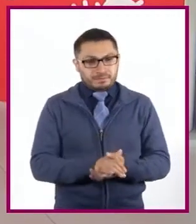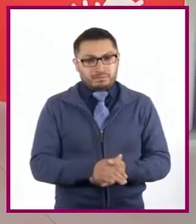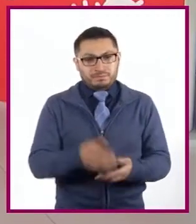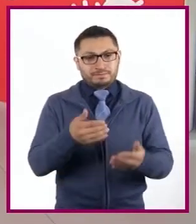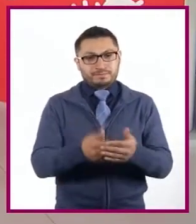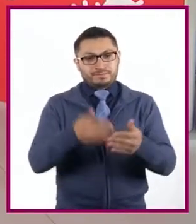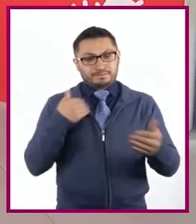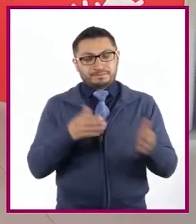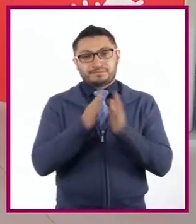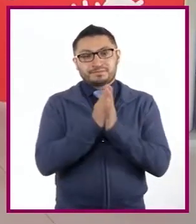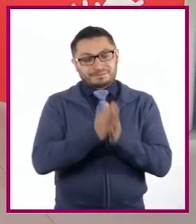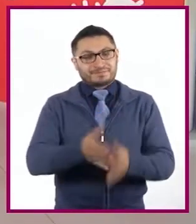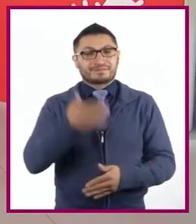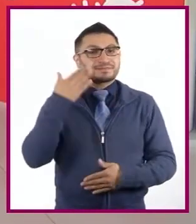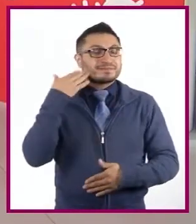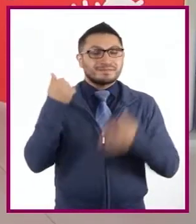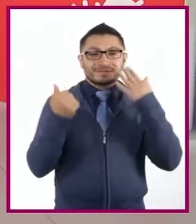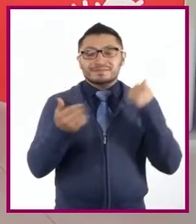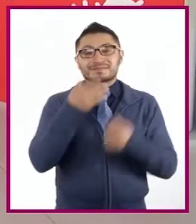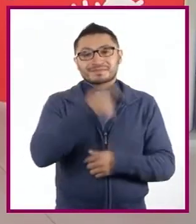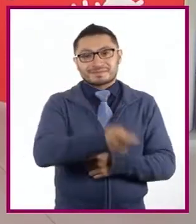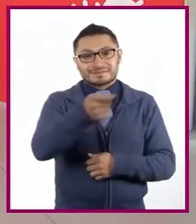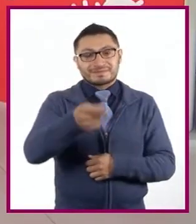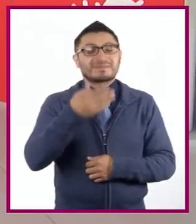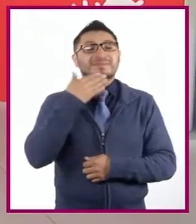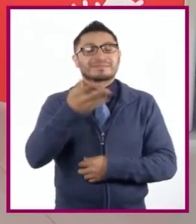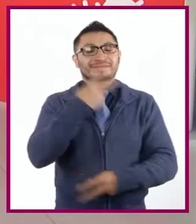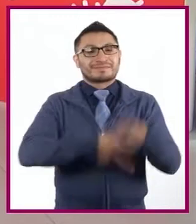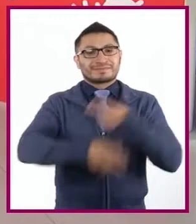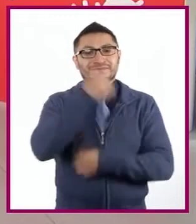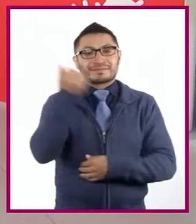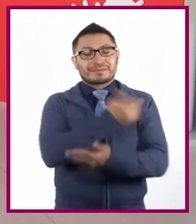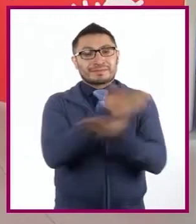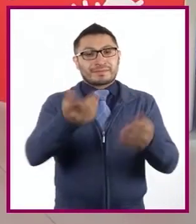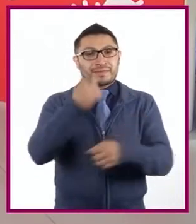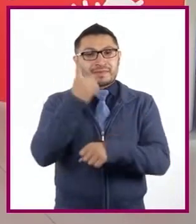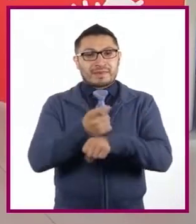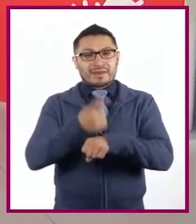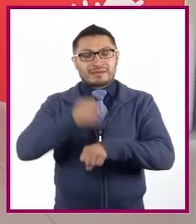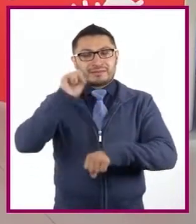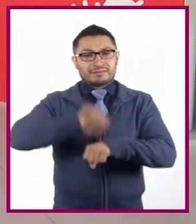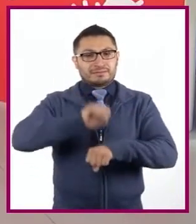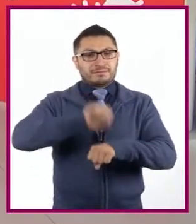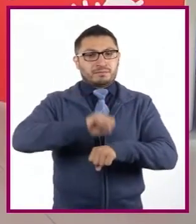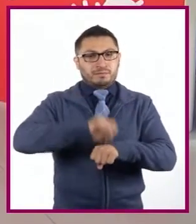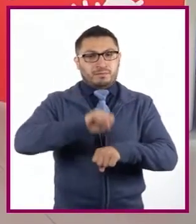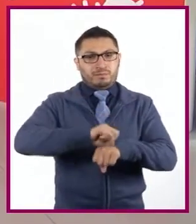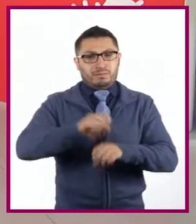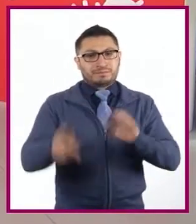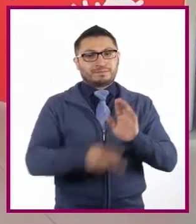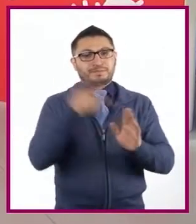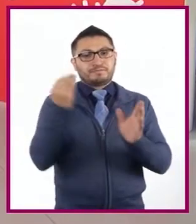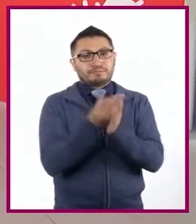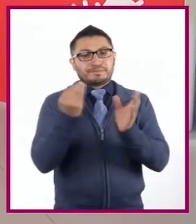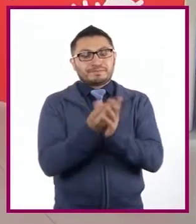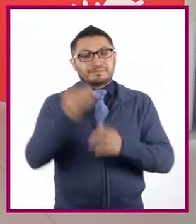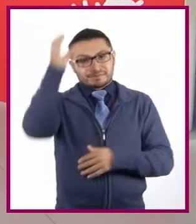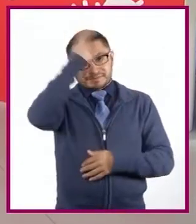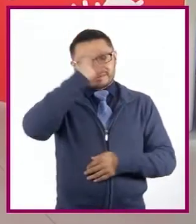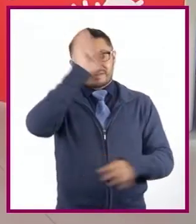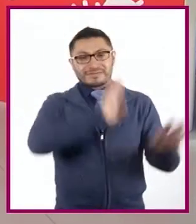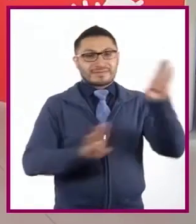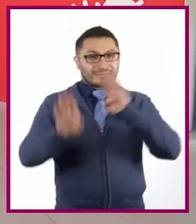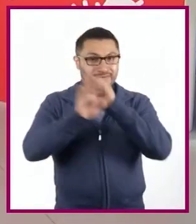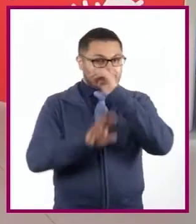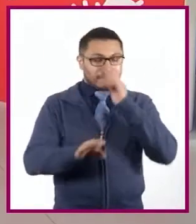demos un cordial saludo y la bienvenida a las alumnas y alumnos de primer grado de secundaria a una nueva sesión de Ciencias Biología.